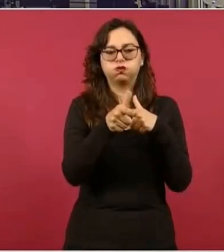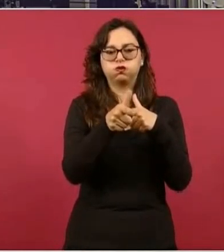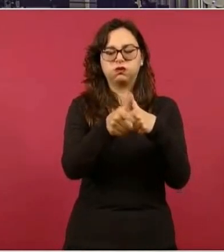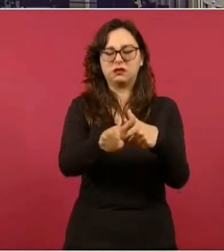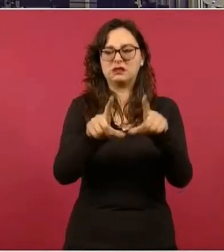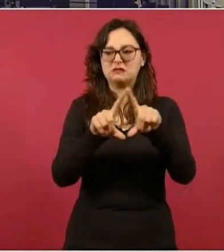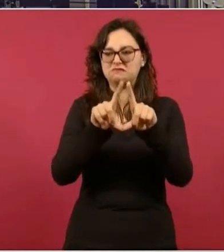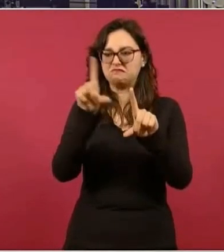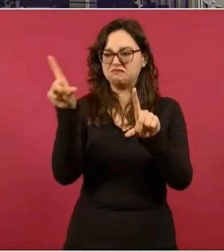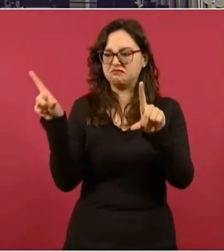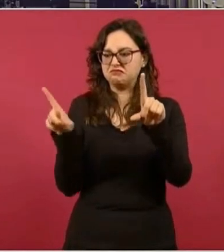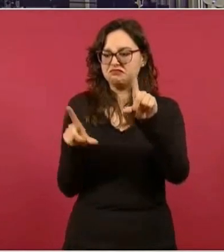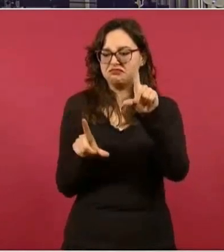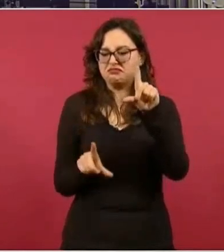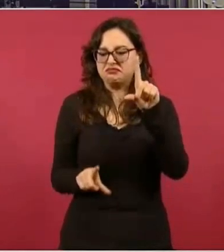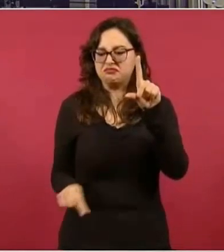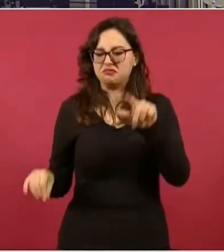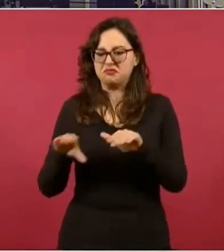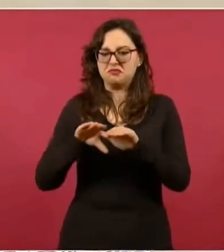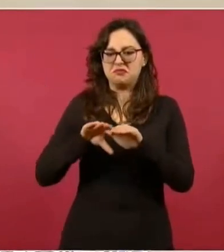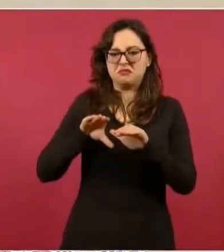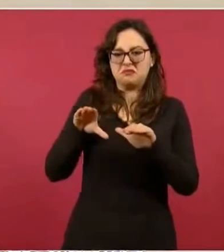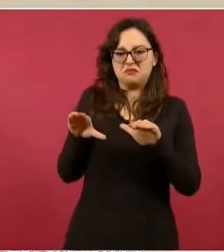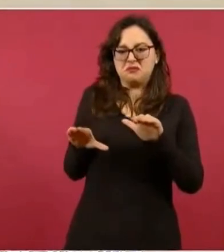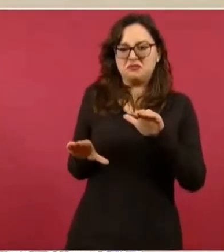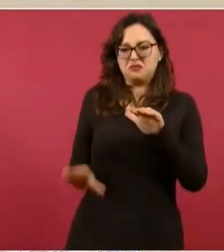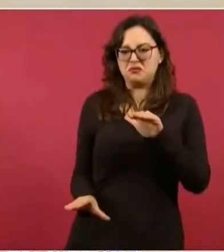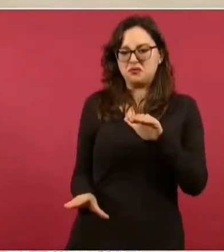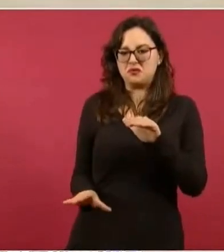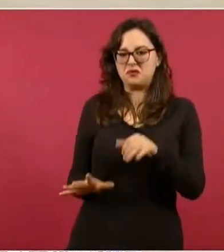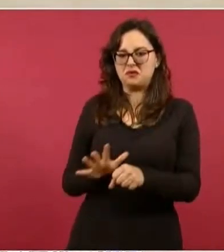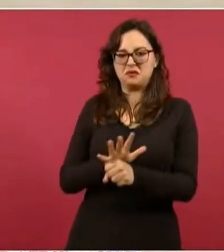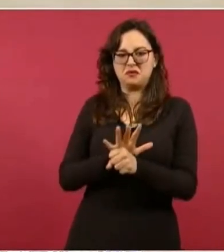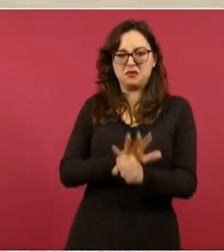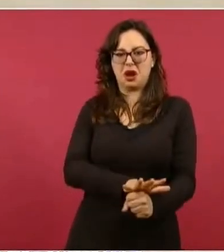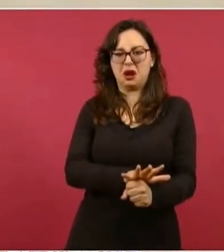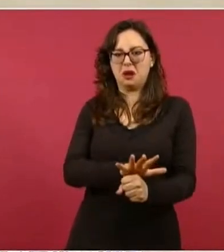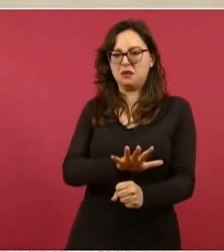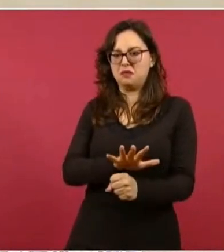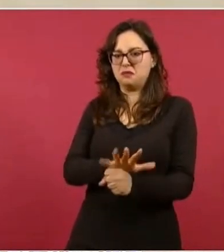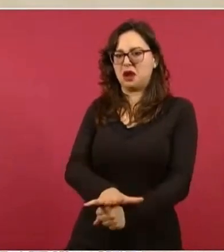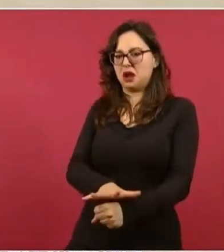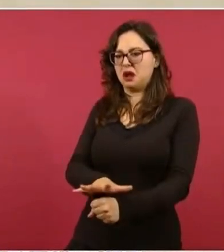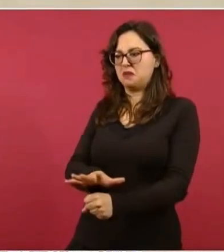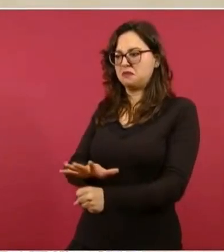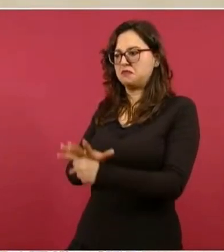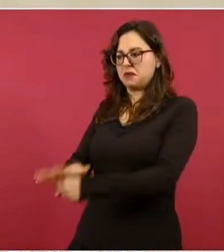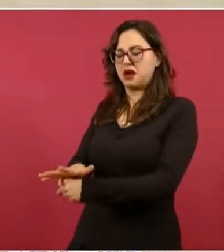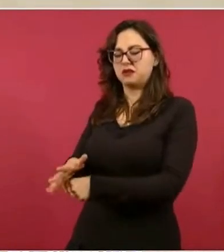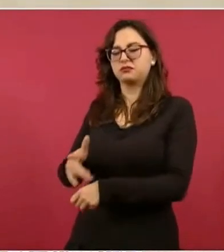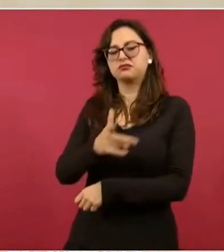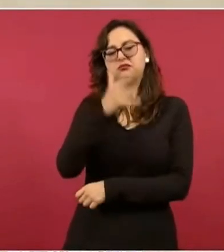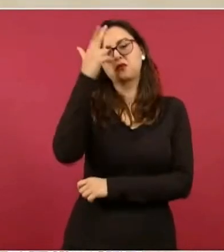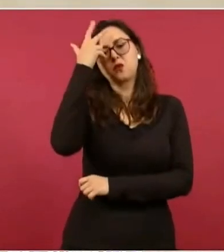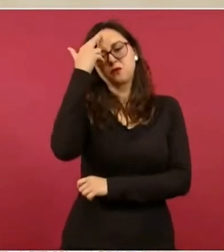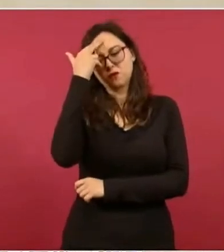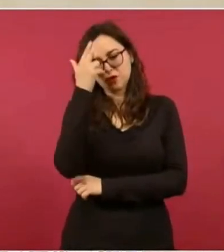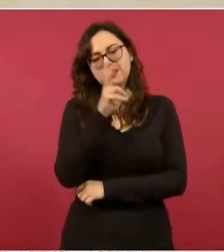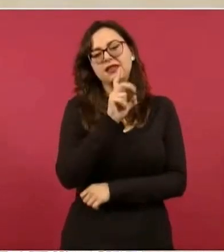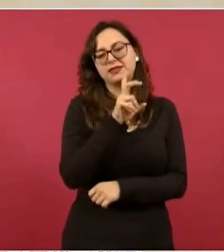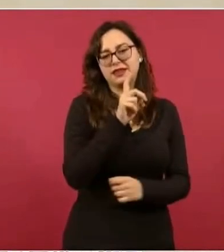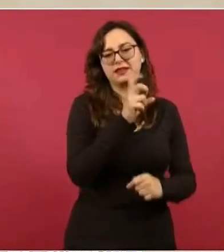en la presidencia 30 Eli cuatro el compadre Manuel González